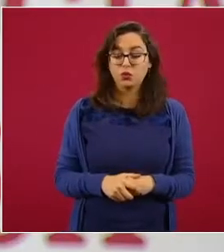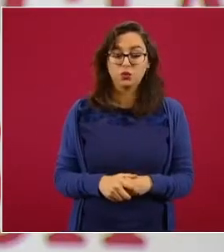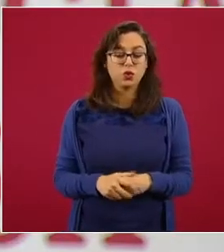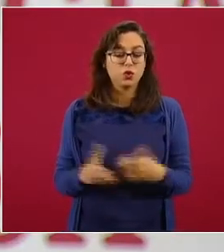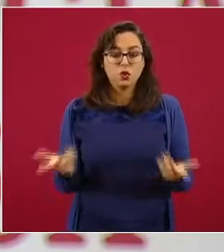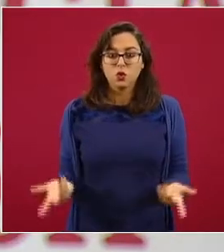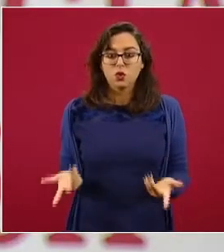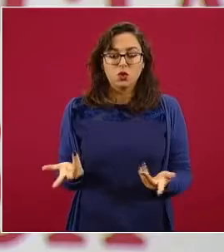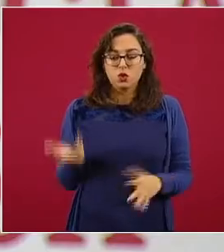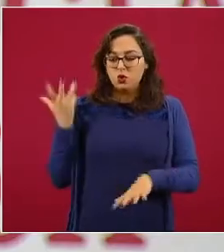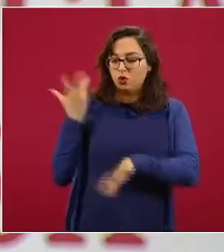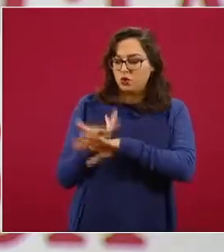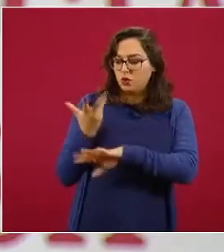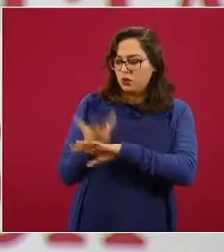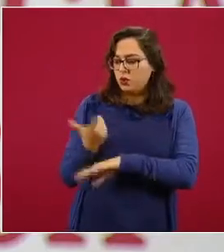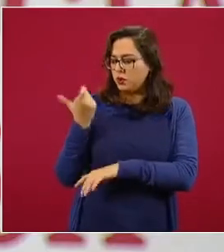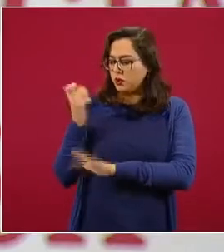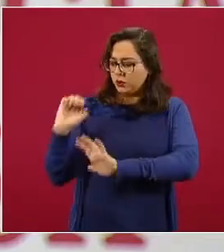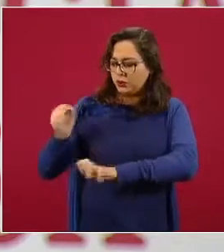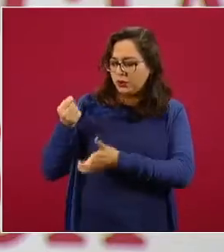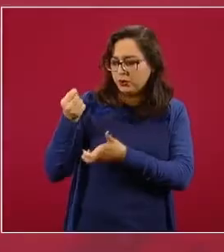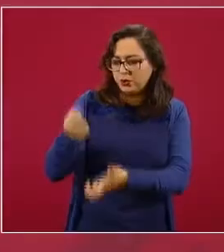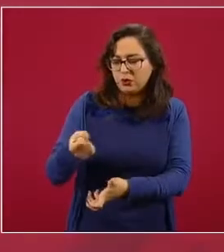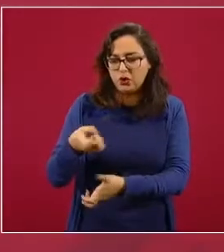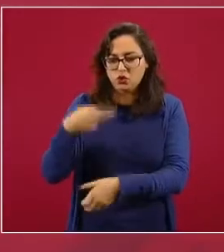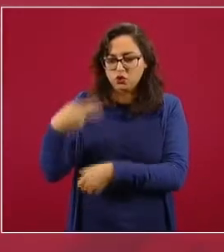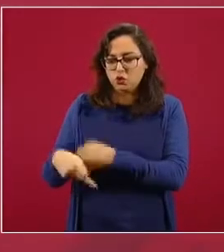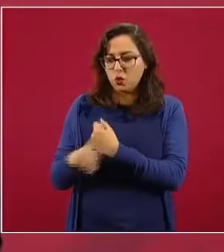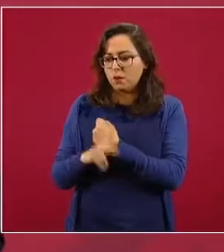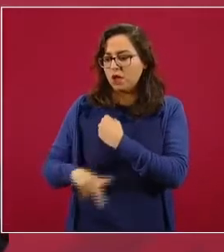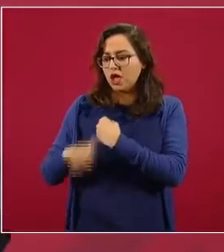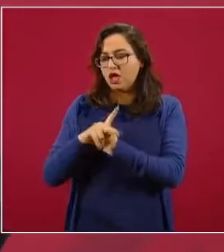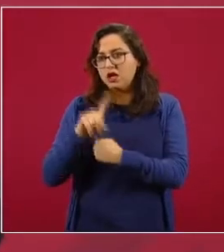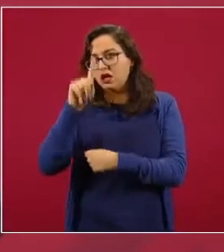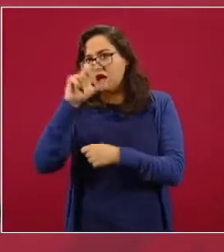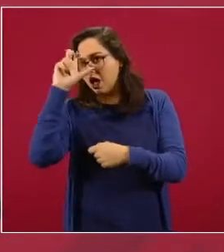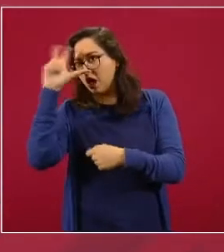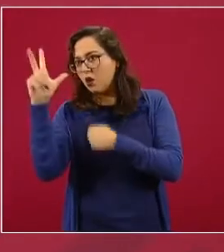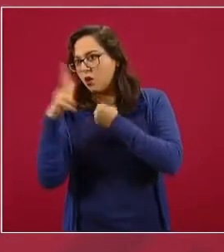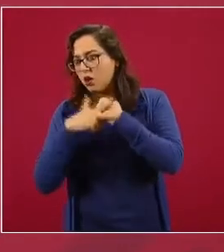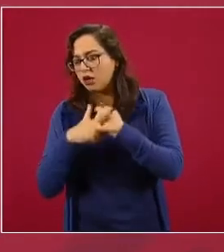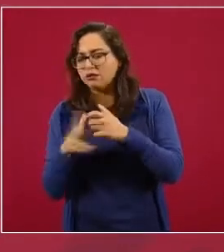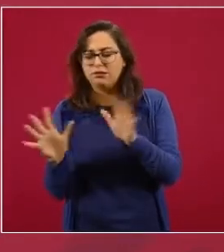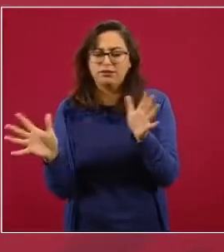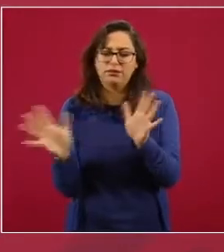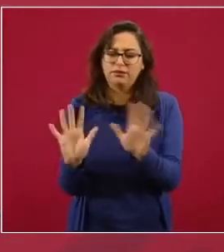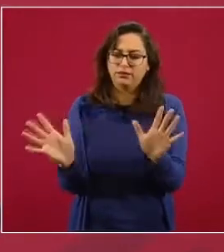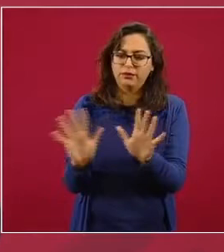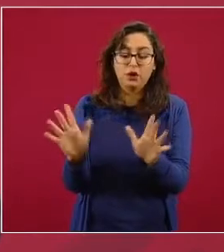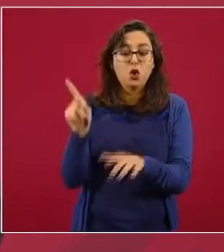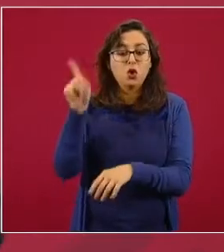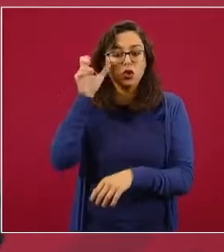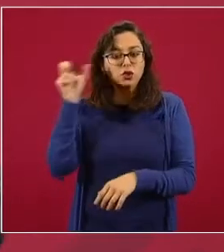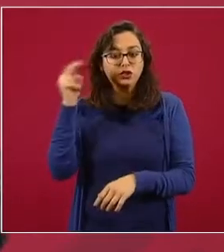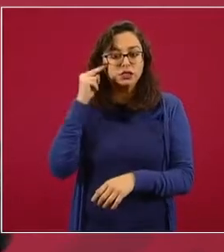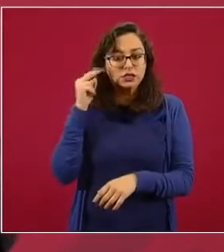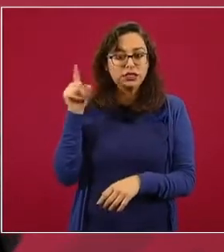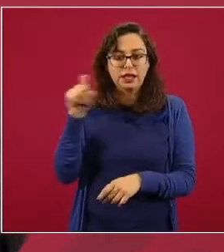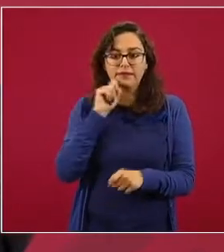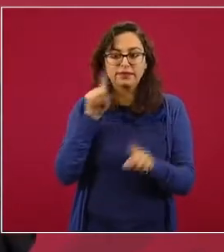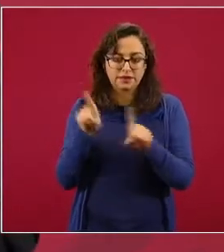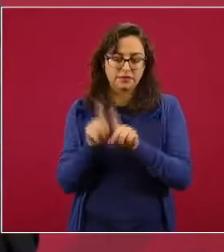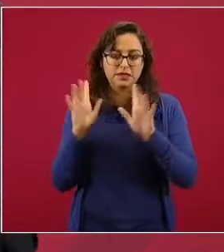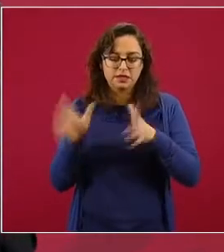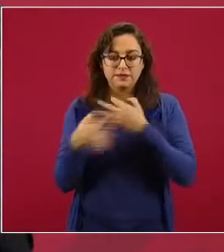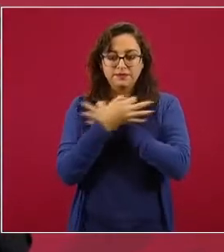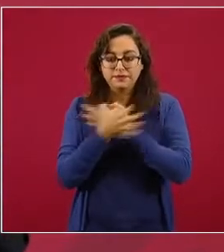a la recuperación de su economía o a lo que haga la Unión Europea solamente o a lo que esté pensando hacer China, que ya anunció también sus